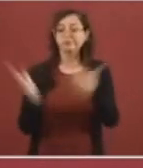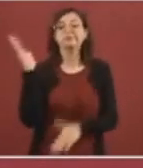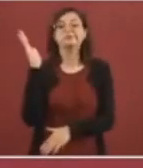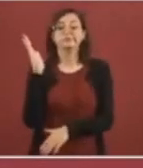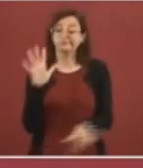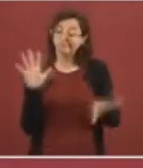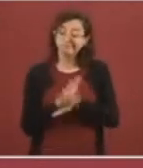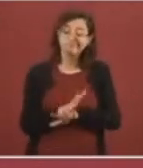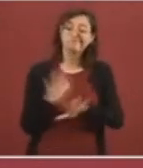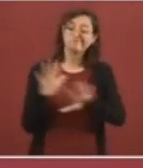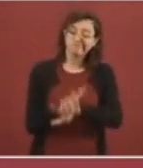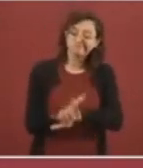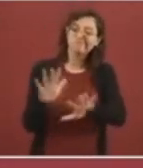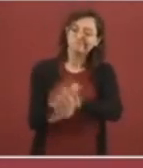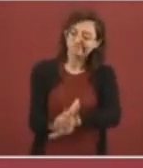cambios.